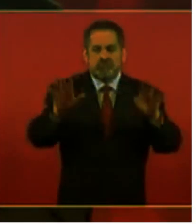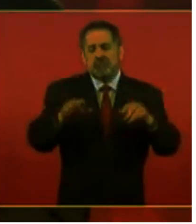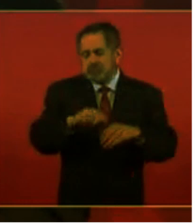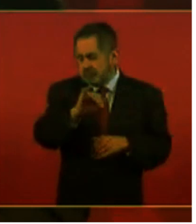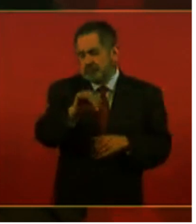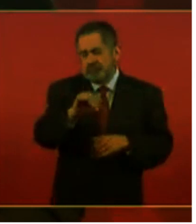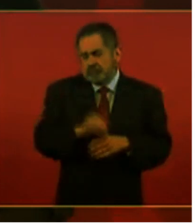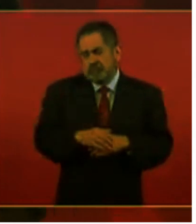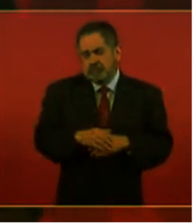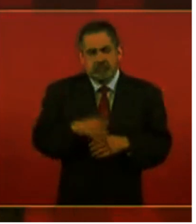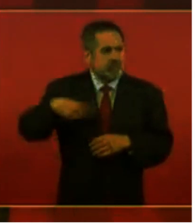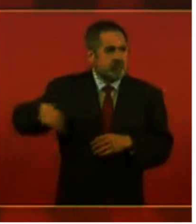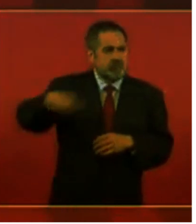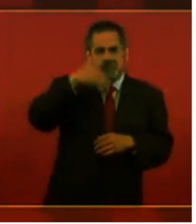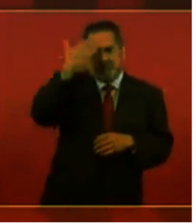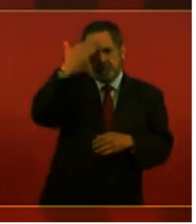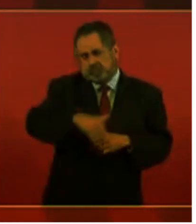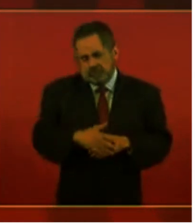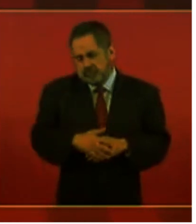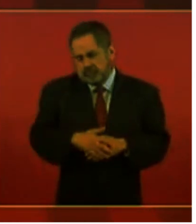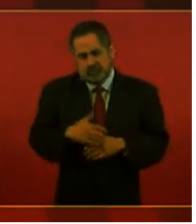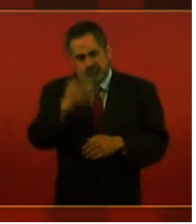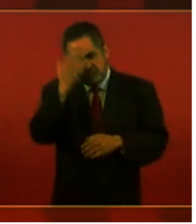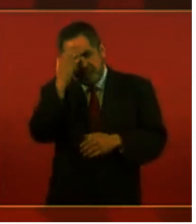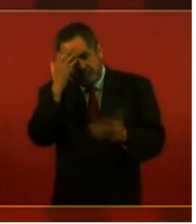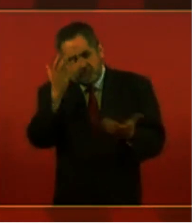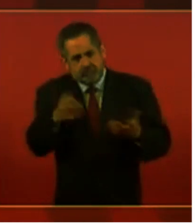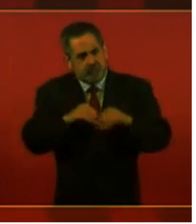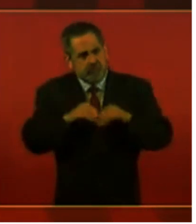Porque yo siempre he sostenido